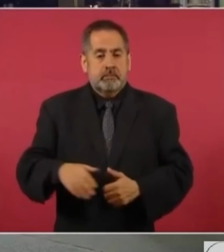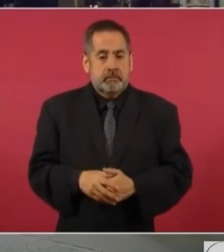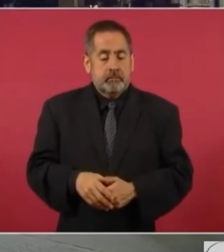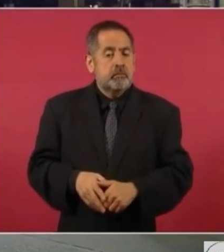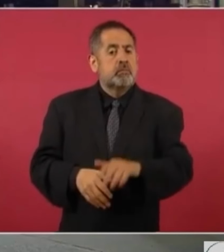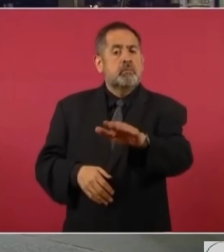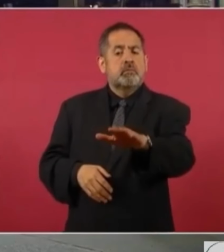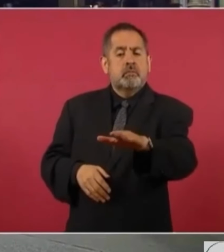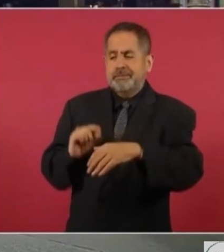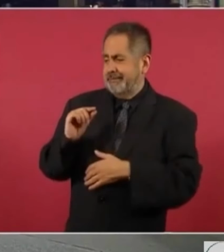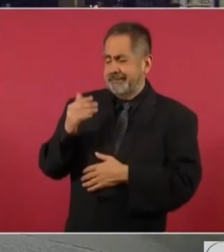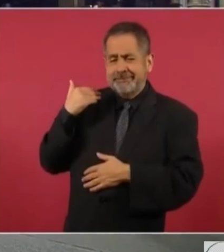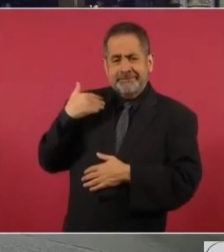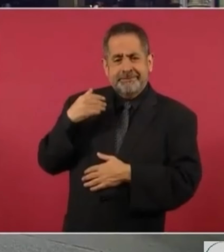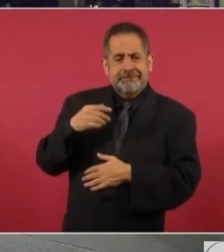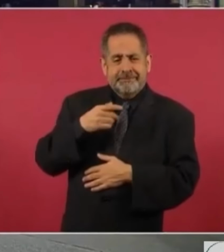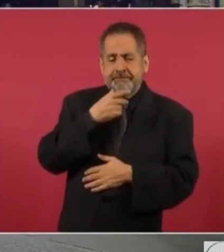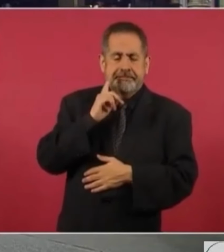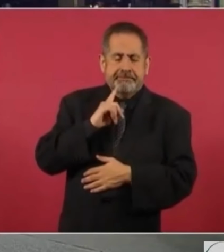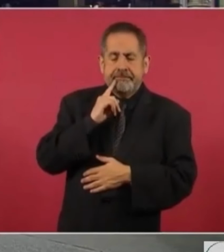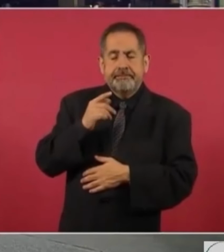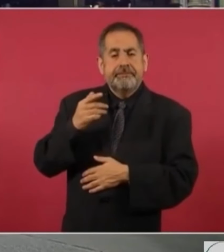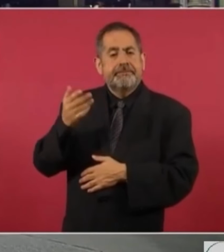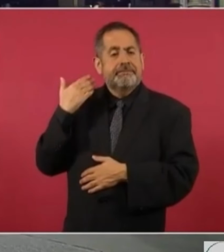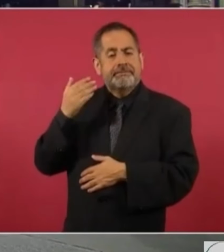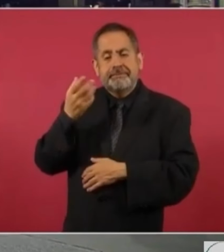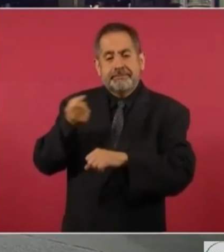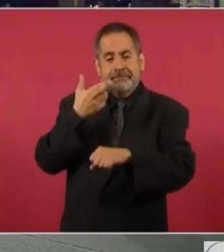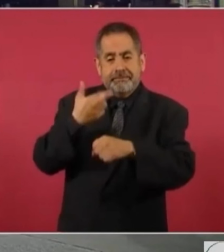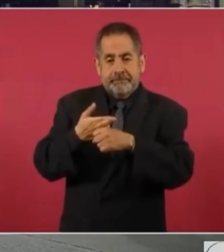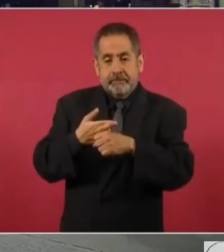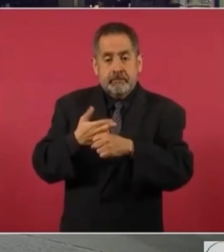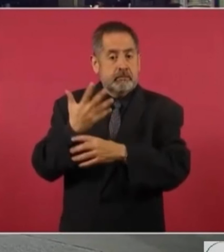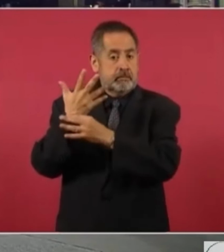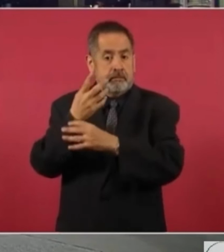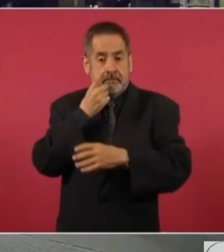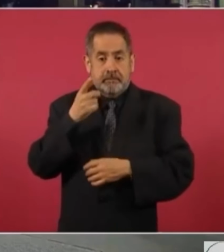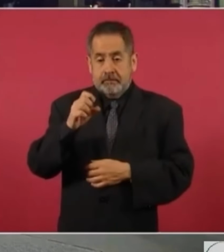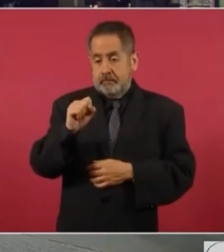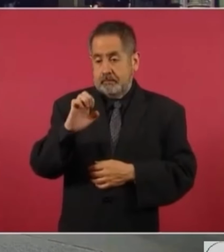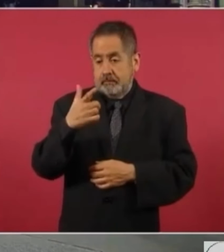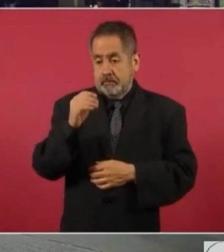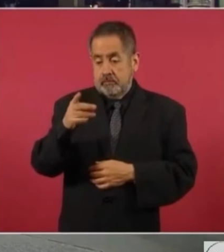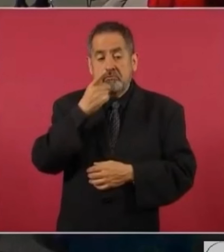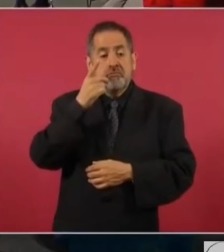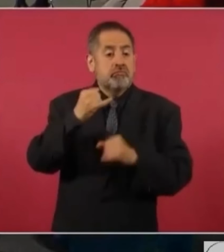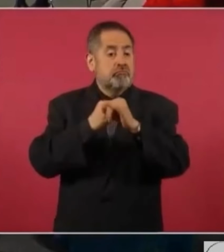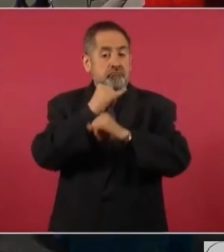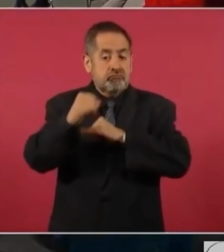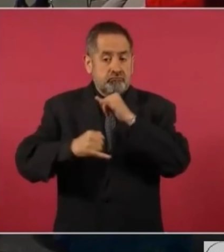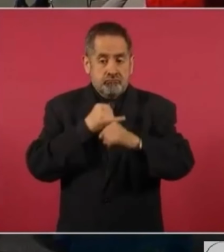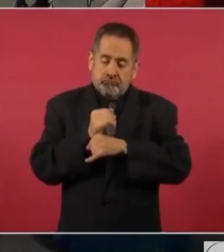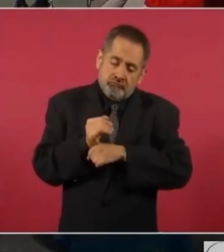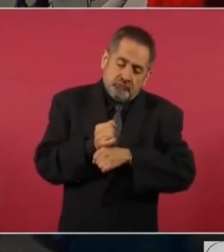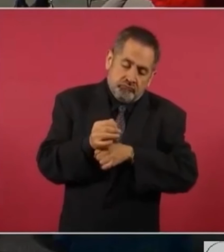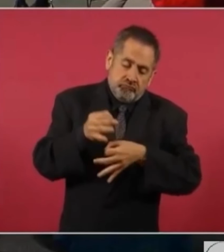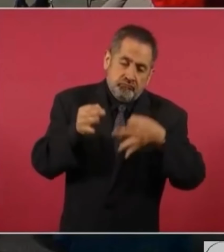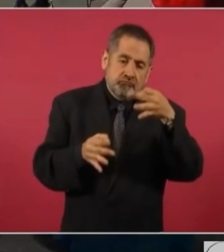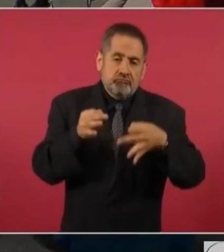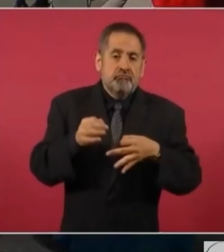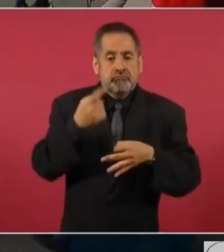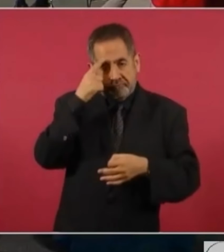días lo que mencionó es que hay una investigación internacional incluso en contra de Felipe Calderón por la venta de armas a la